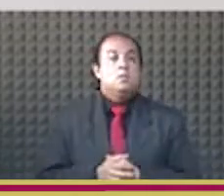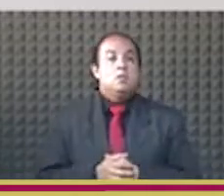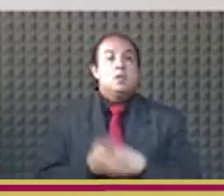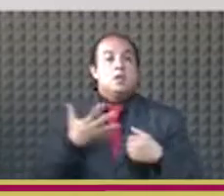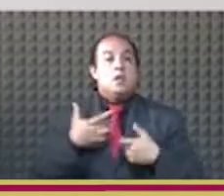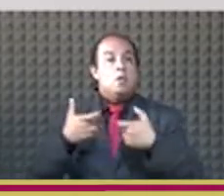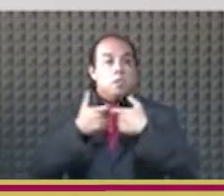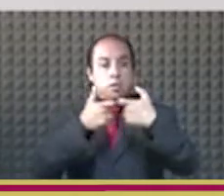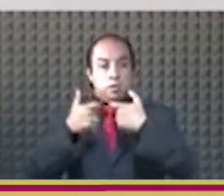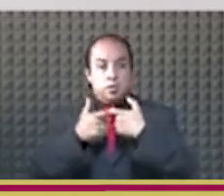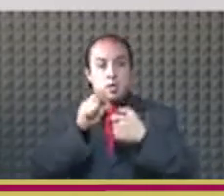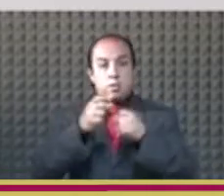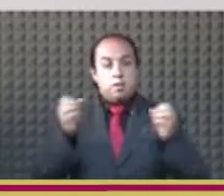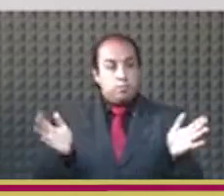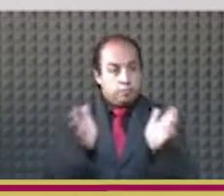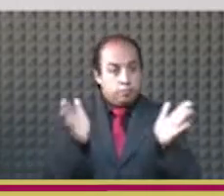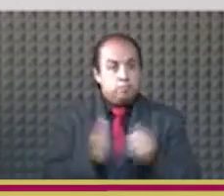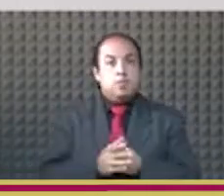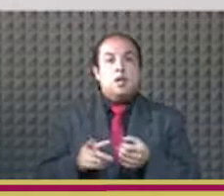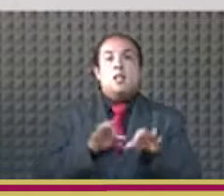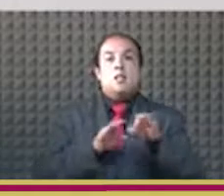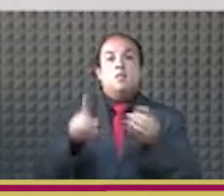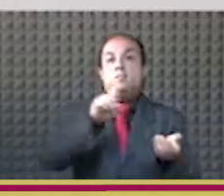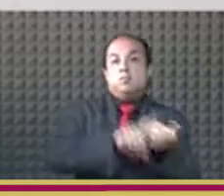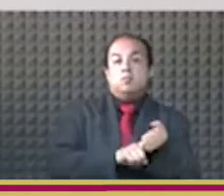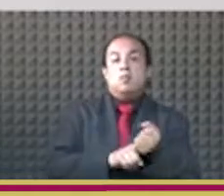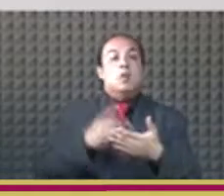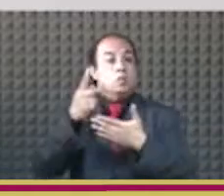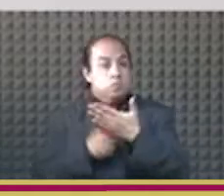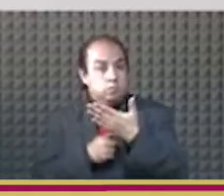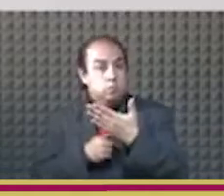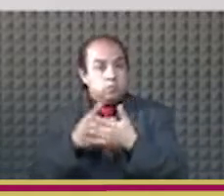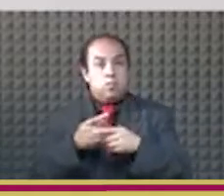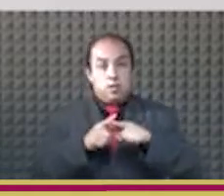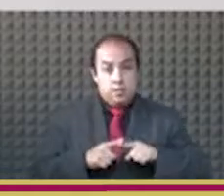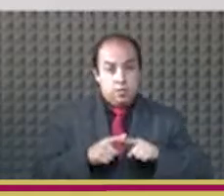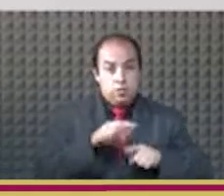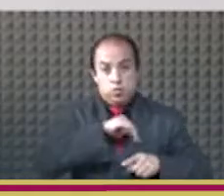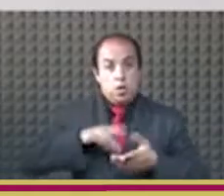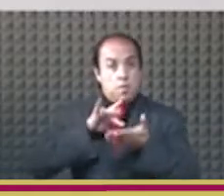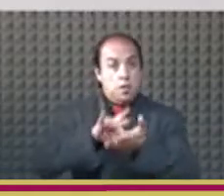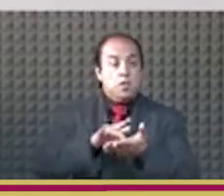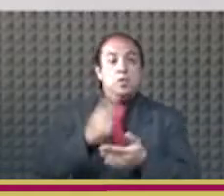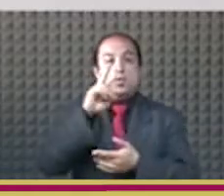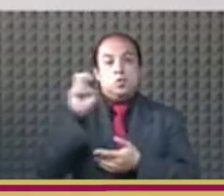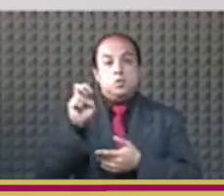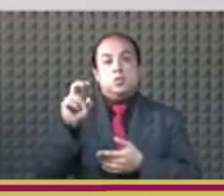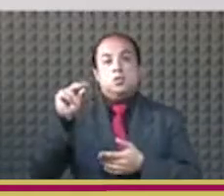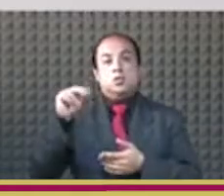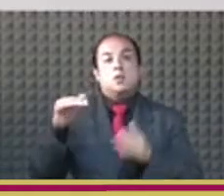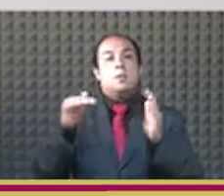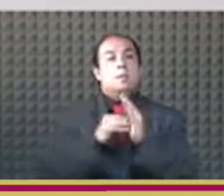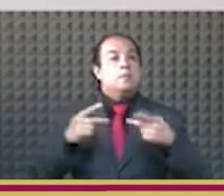y para fomentar el autoempleo. Con estos programas hemos logrado apoyar a cerca de 280 mil